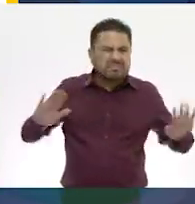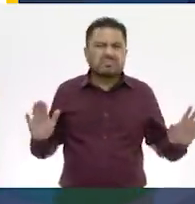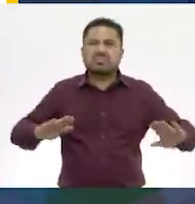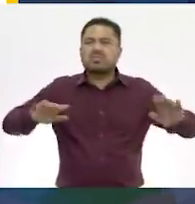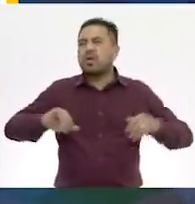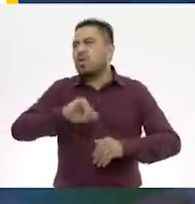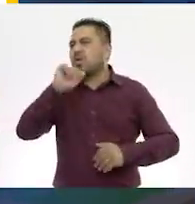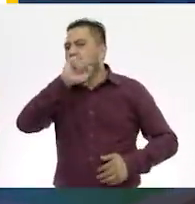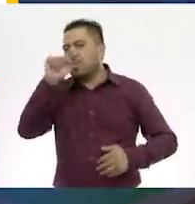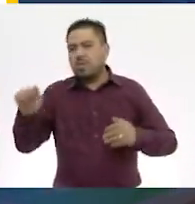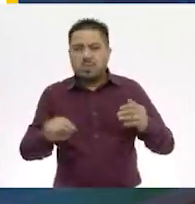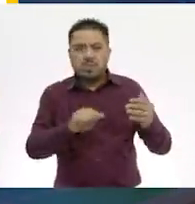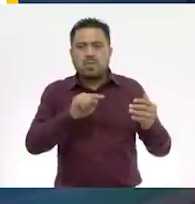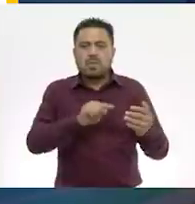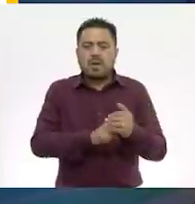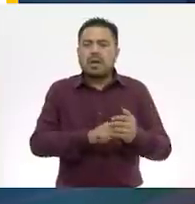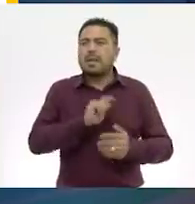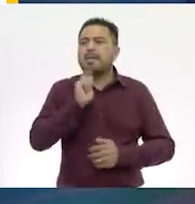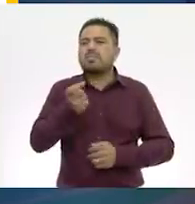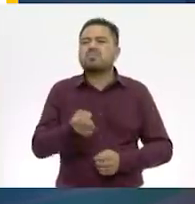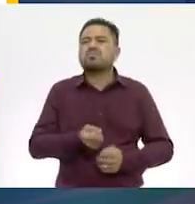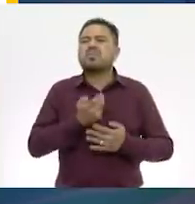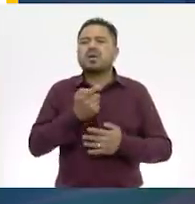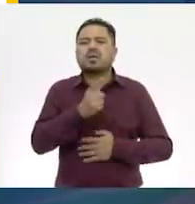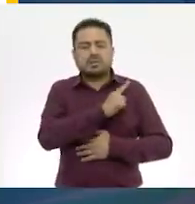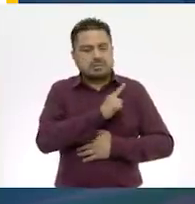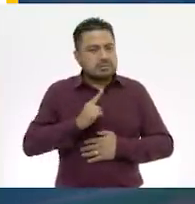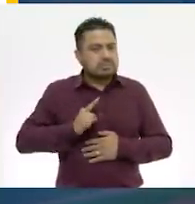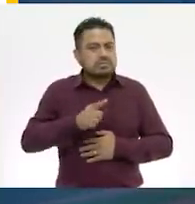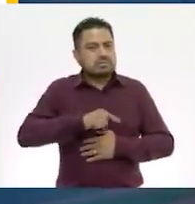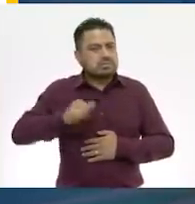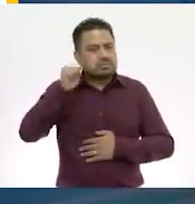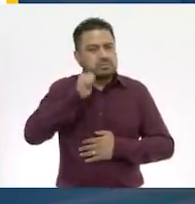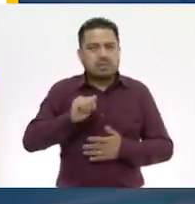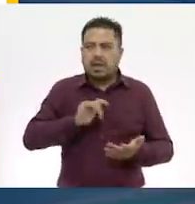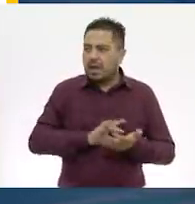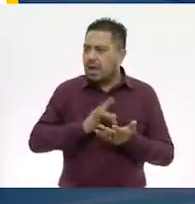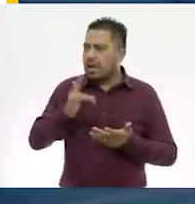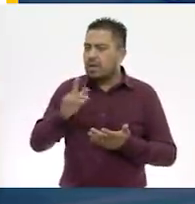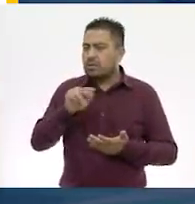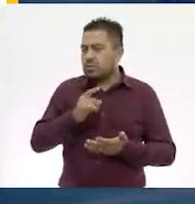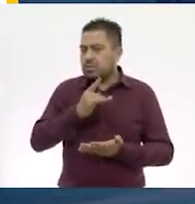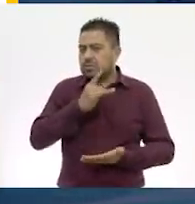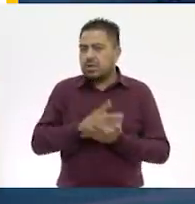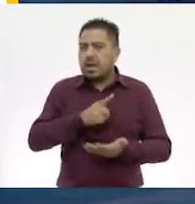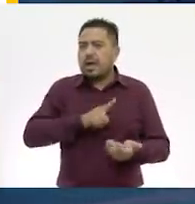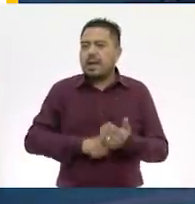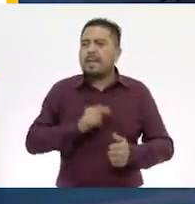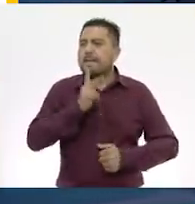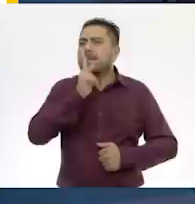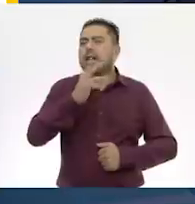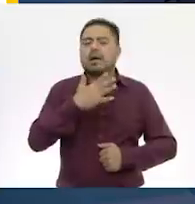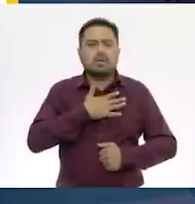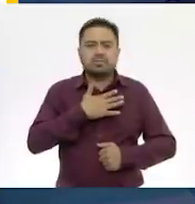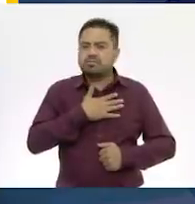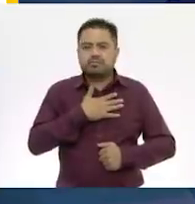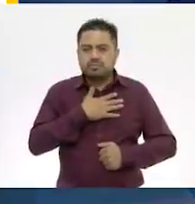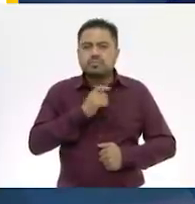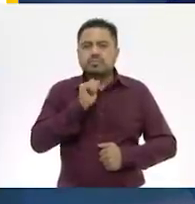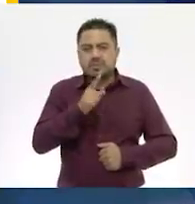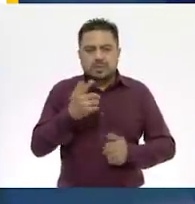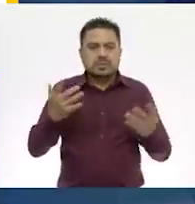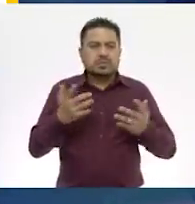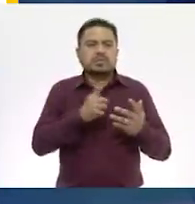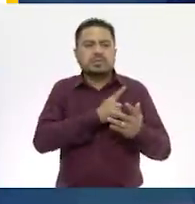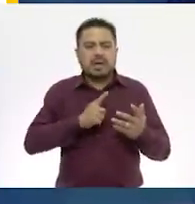otro lugar. La moraleja es, debemos ser siempre agradecidos, no solo con nuestras palabras, sino con nuestros